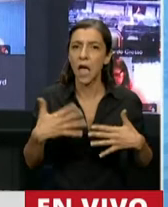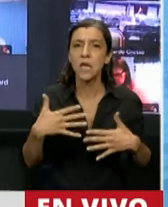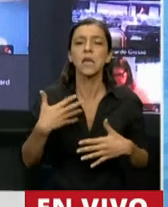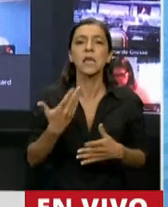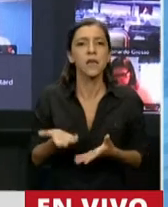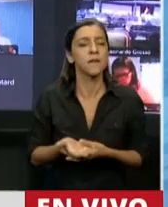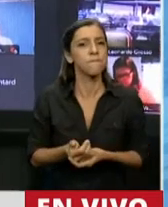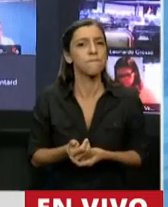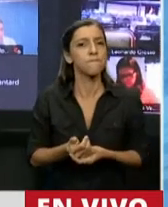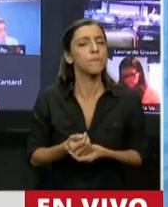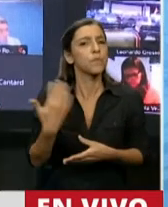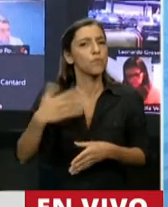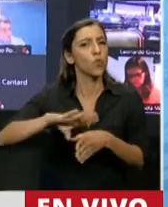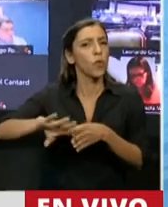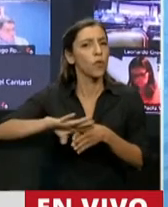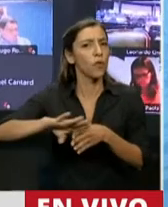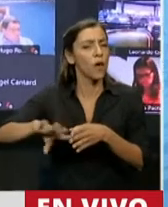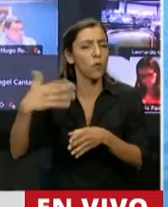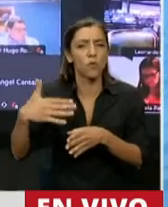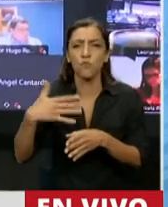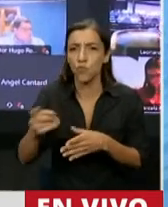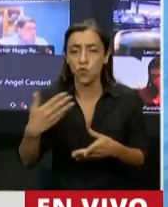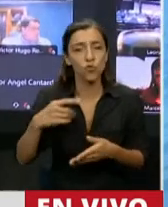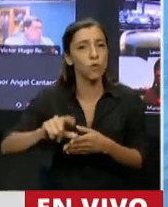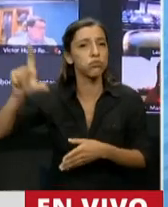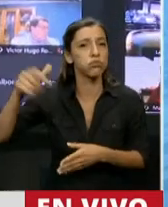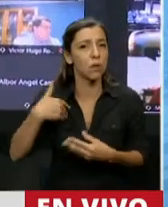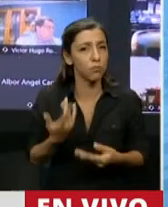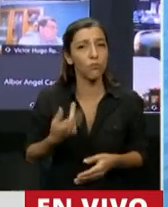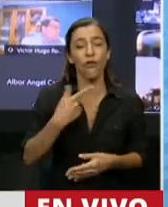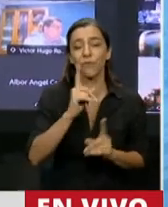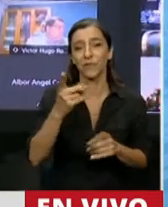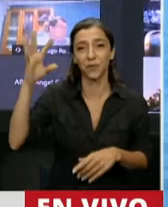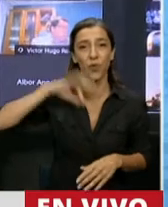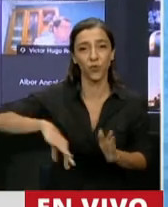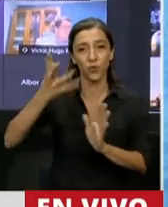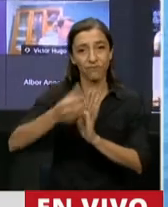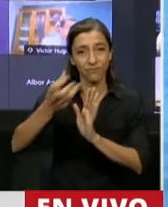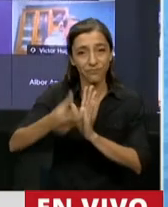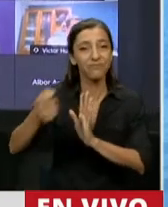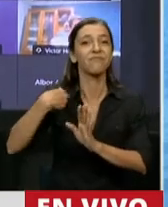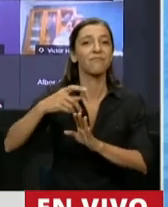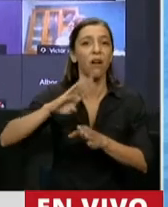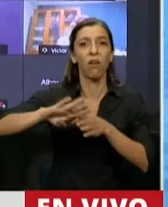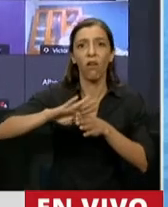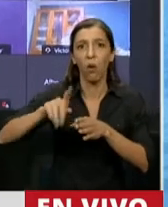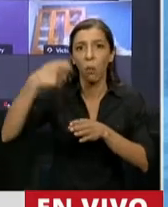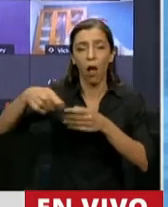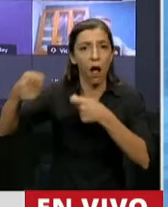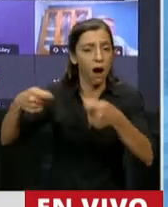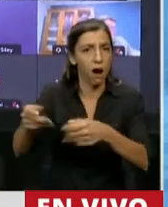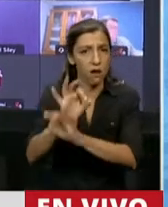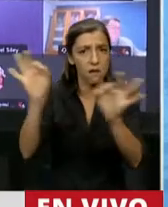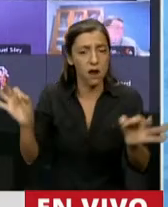la retención de los aportes de los trabajadores, el aporte patronal, tanto estatal como privado, y que no termina de